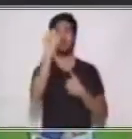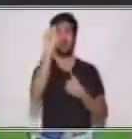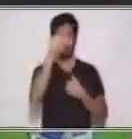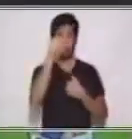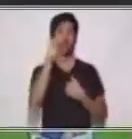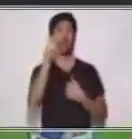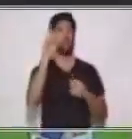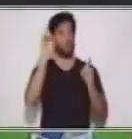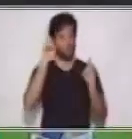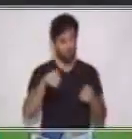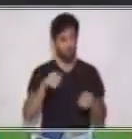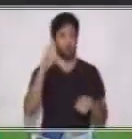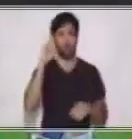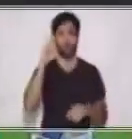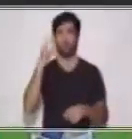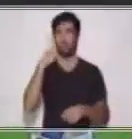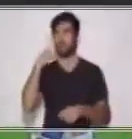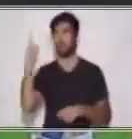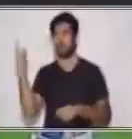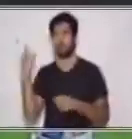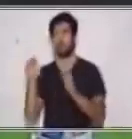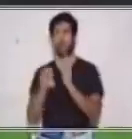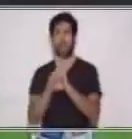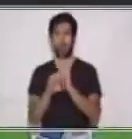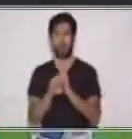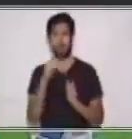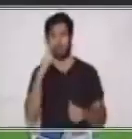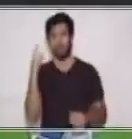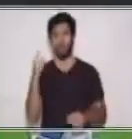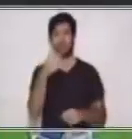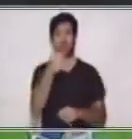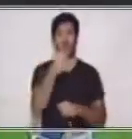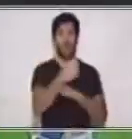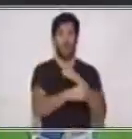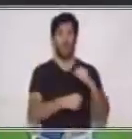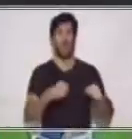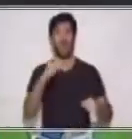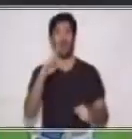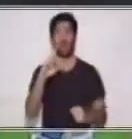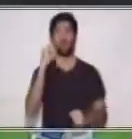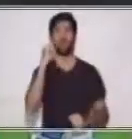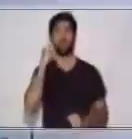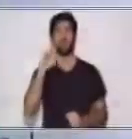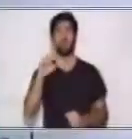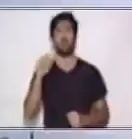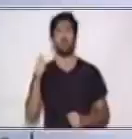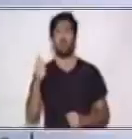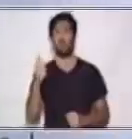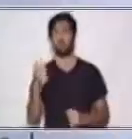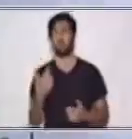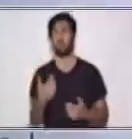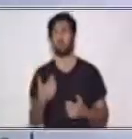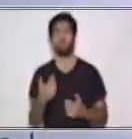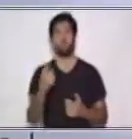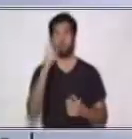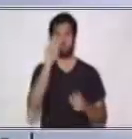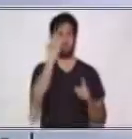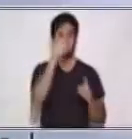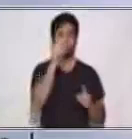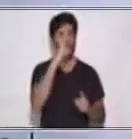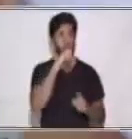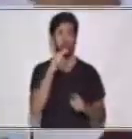pues se debe colocar. Por ejemplo, África sin tilde, ahí es que la A es mayúscula. No, aunque